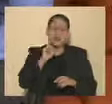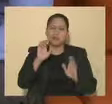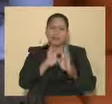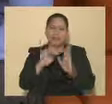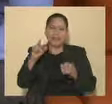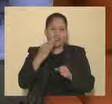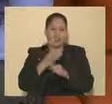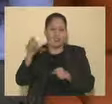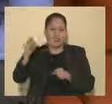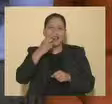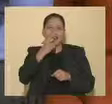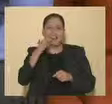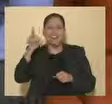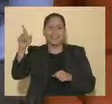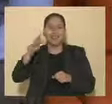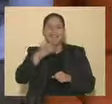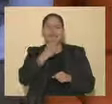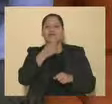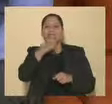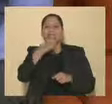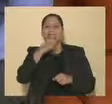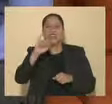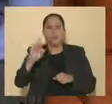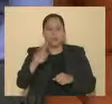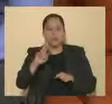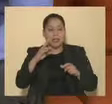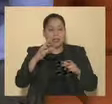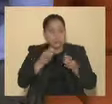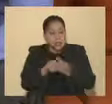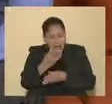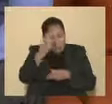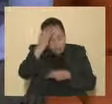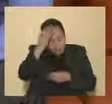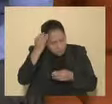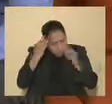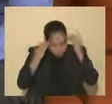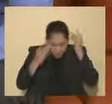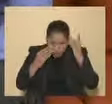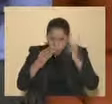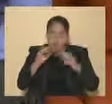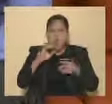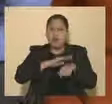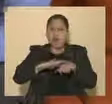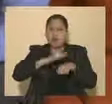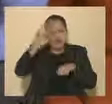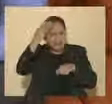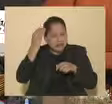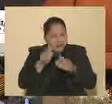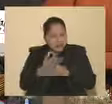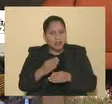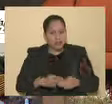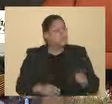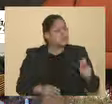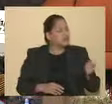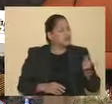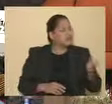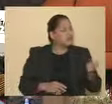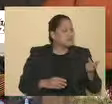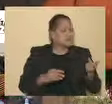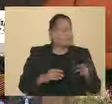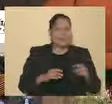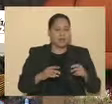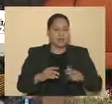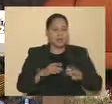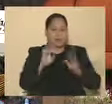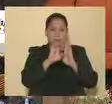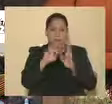que contaba ahorita nuestro querido locutor de que es con pelo o sin pelo, tú siempre pregunta qué es lo que quiere decir, a qué te refieres. Si te hace una